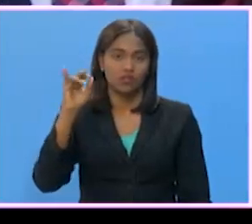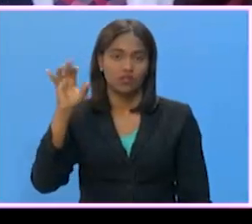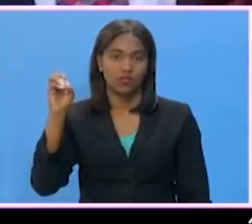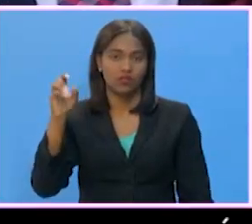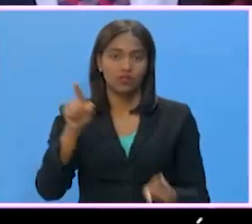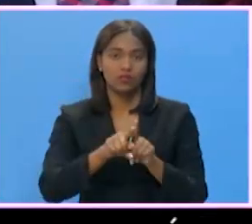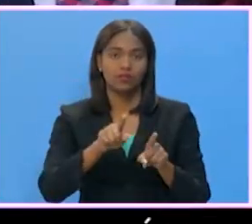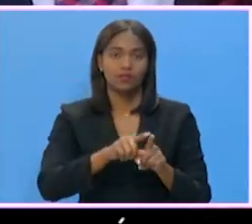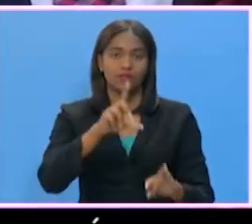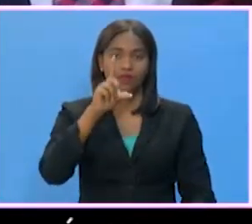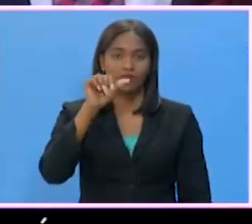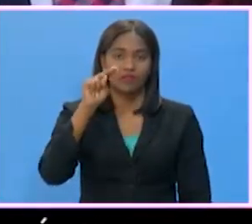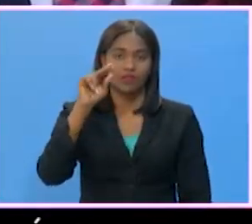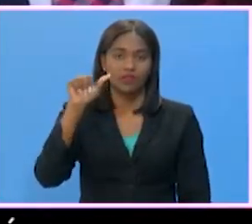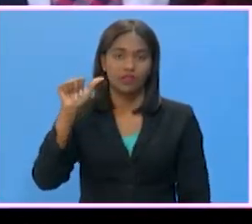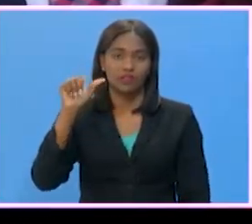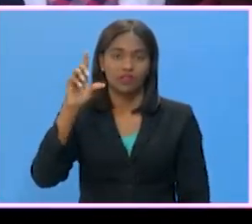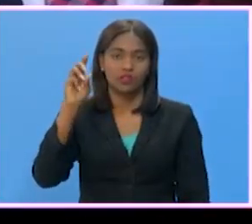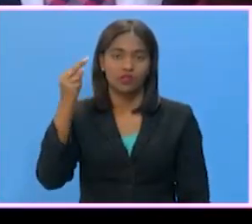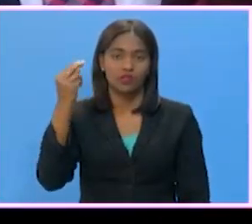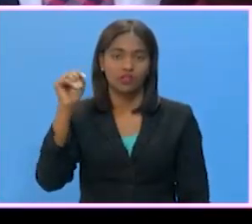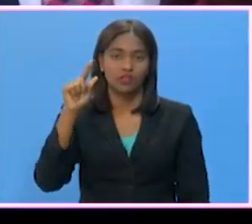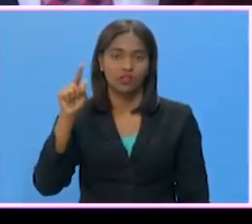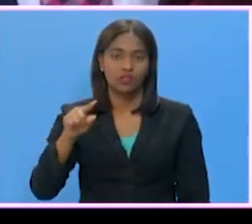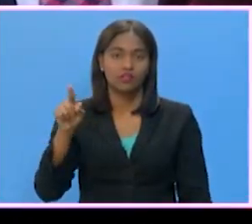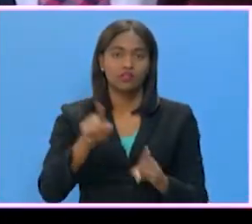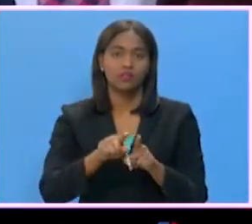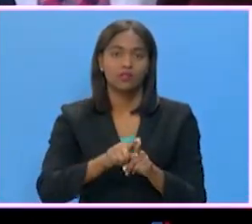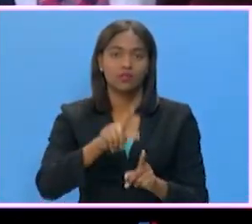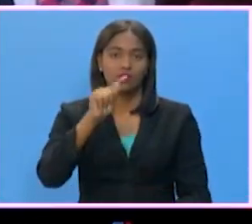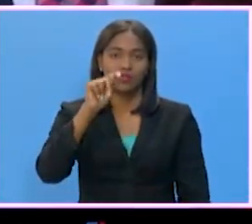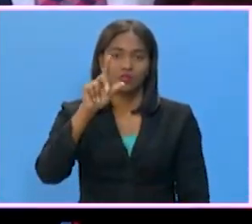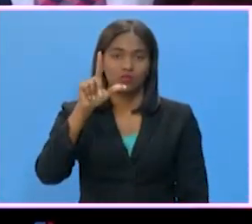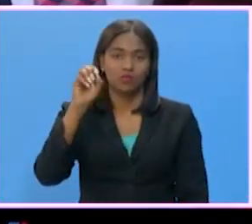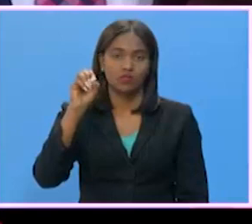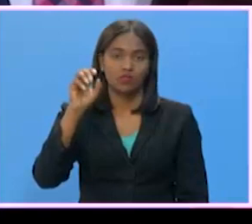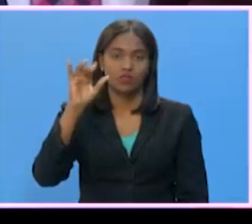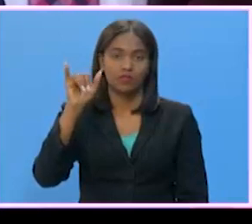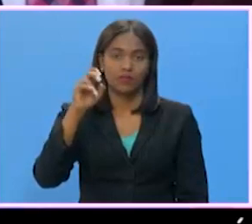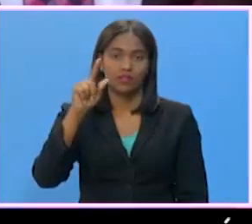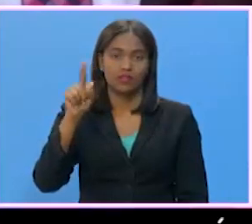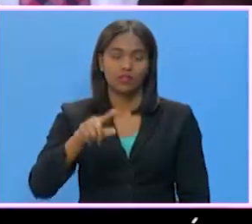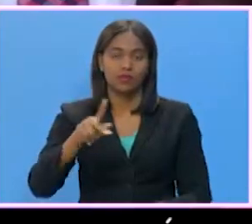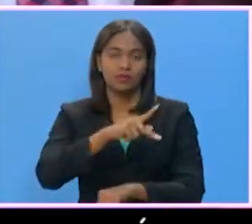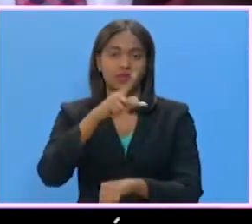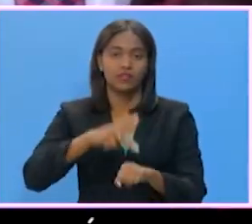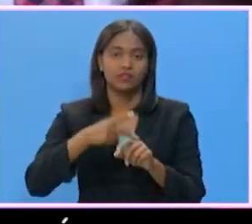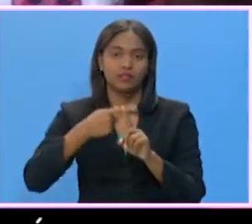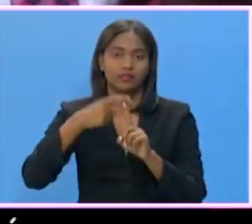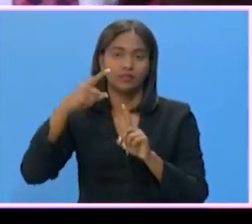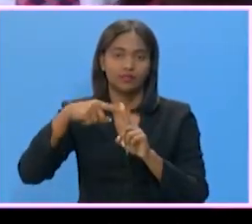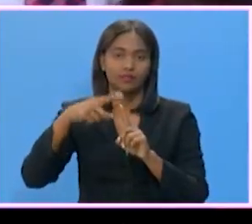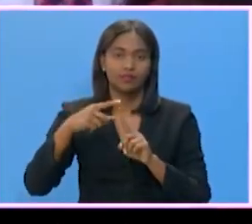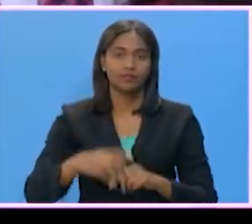y Denia Doñé Tiburcio y Tulio Jiménez Díaz, todos de la provincia San Cristóbal.